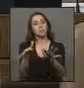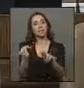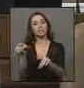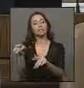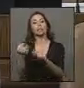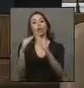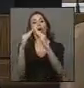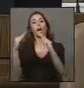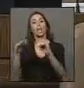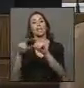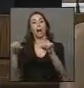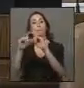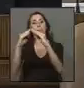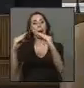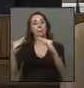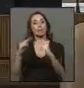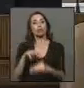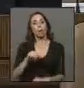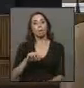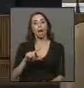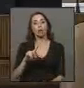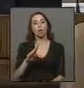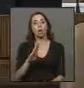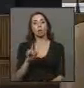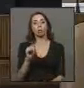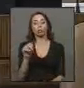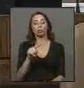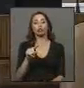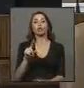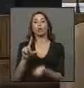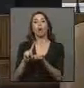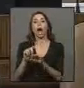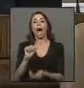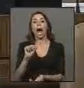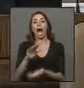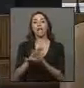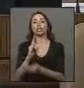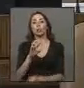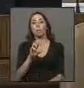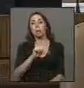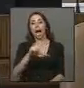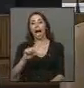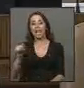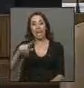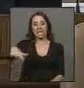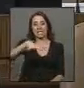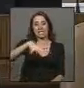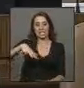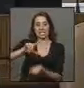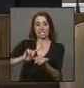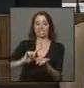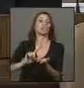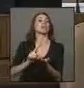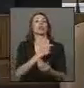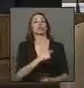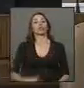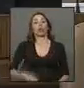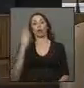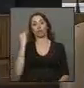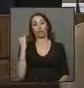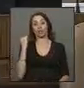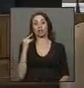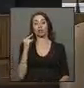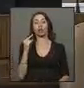en el campamento Manol Busto, en el sector de las Achupayas, donde durante el gobierno anterior se efectuó el